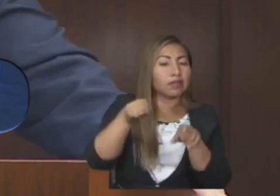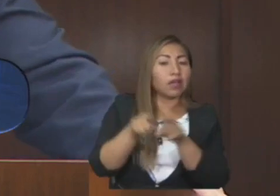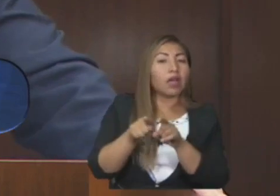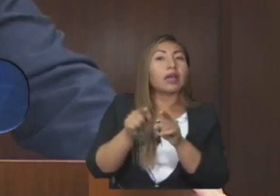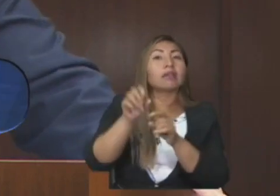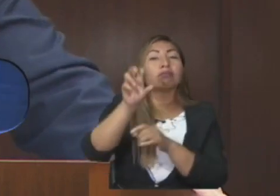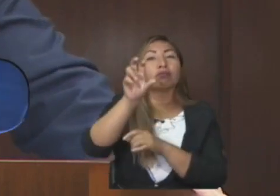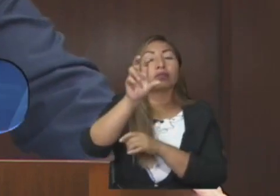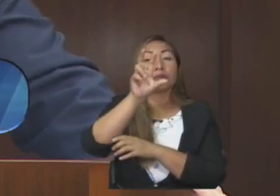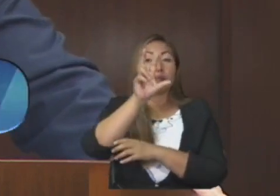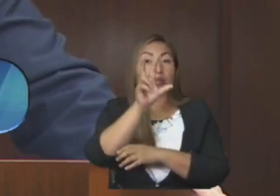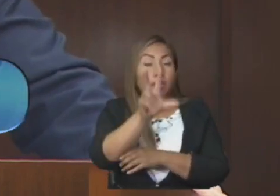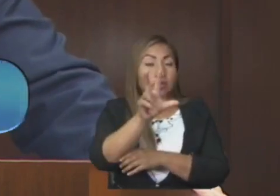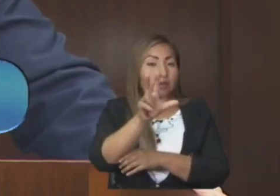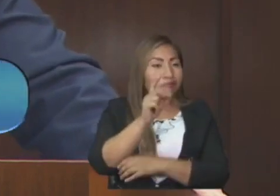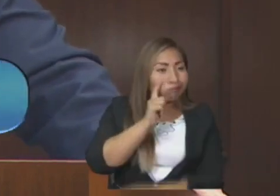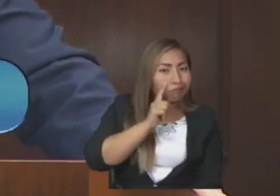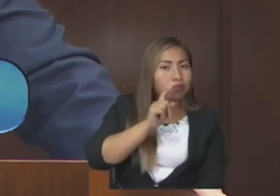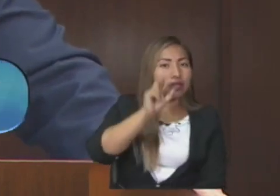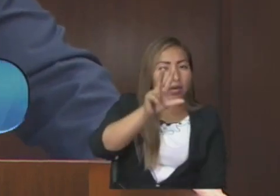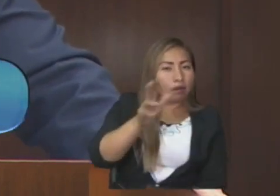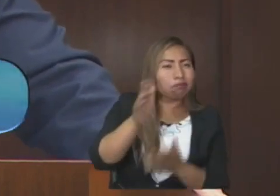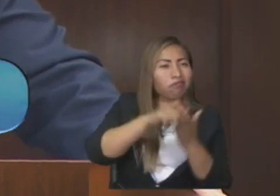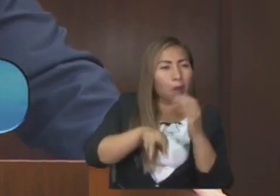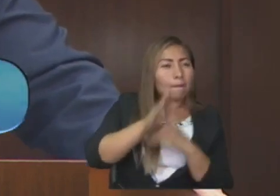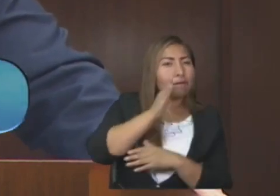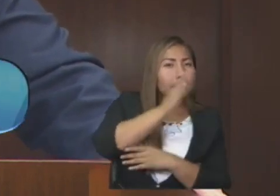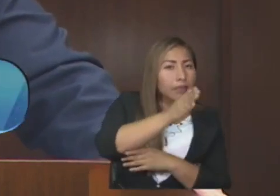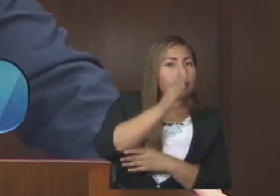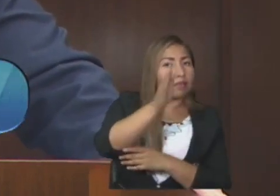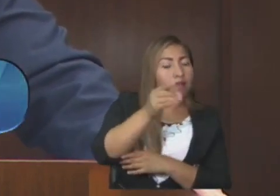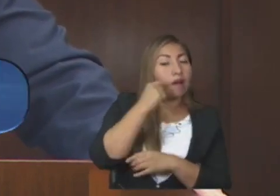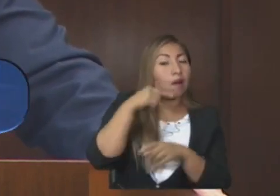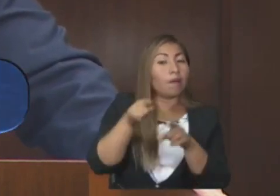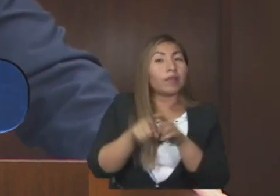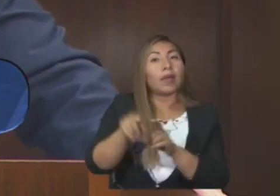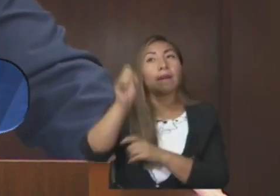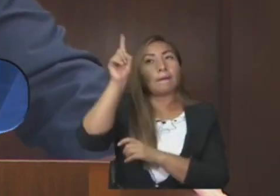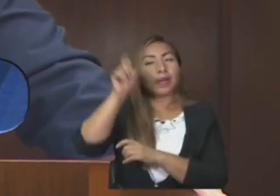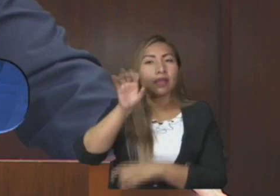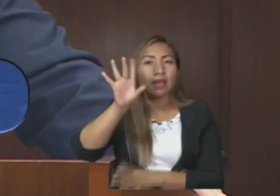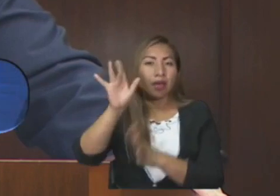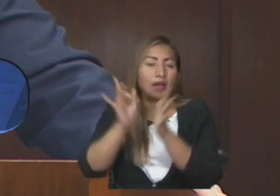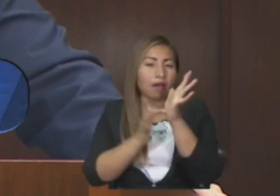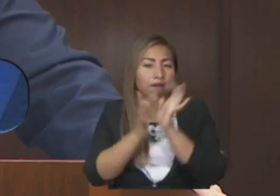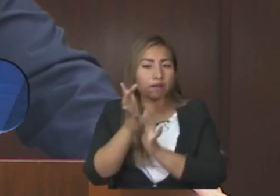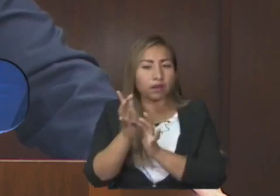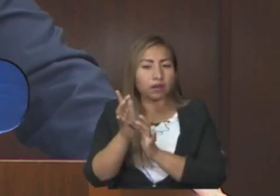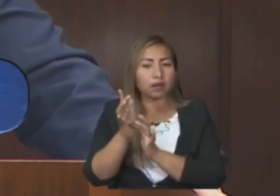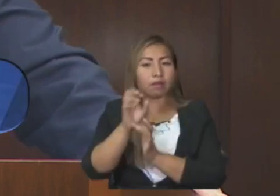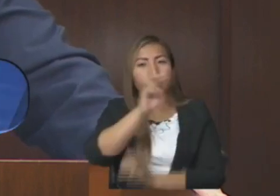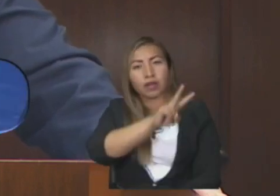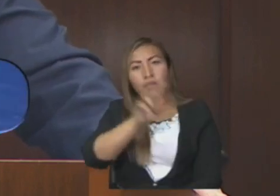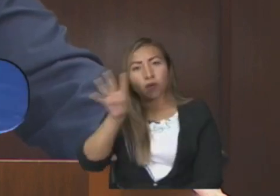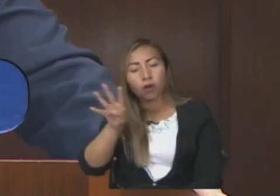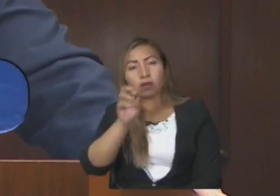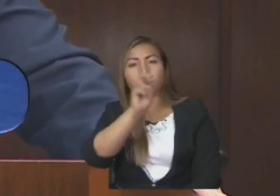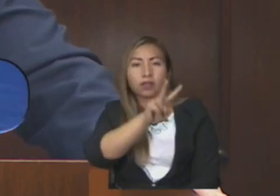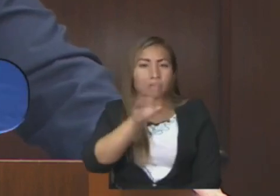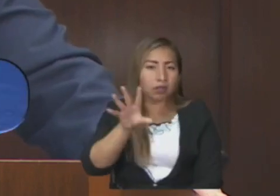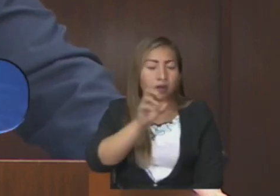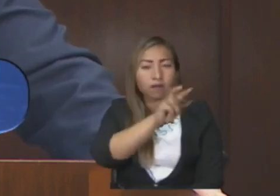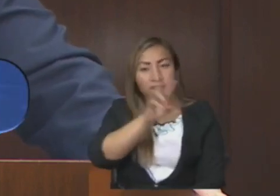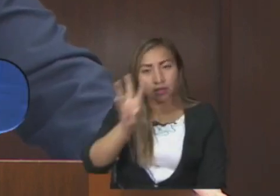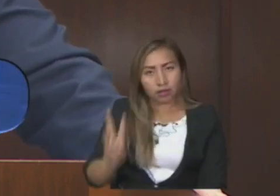3 inspecciones durante el año 2019, una en el mes de abril, los días 24, 25 y 26.